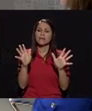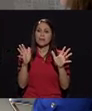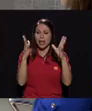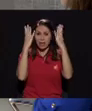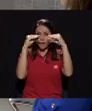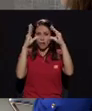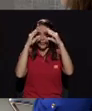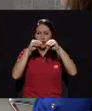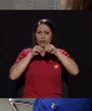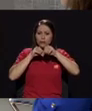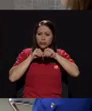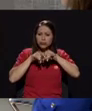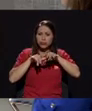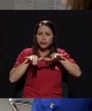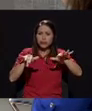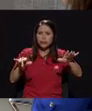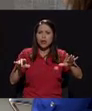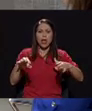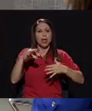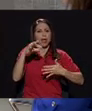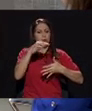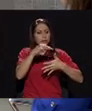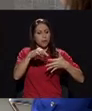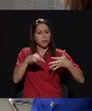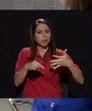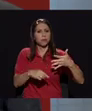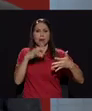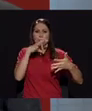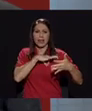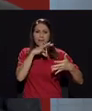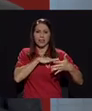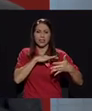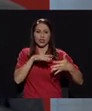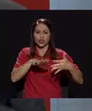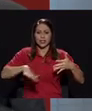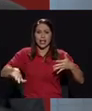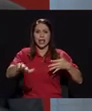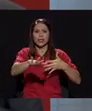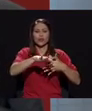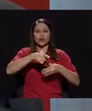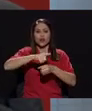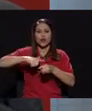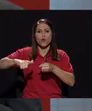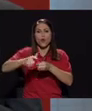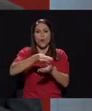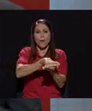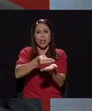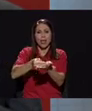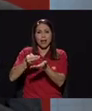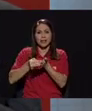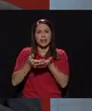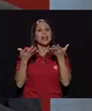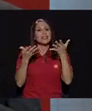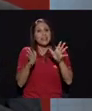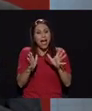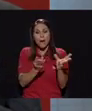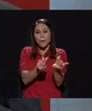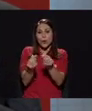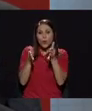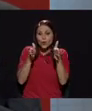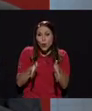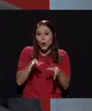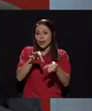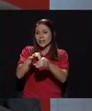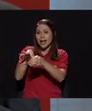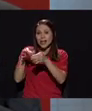la información sobre los beneficios que tienen los humedales. Y entonces ya hay más conciencia de parte de los productores, de parte de